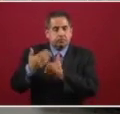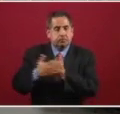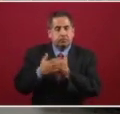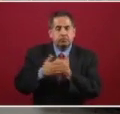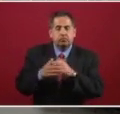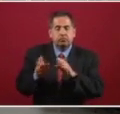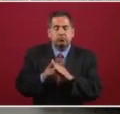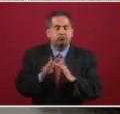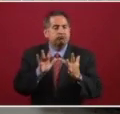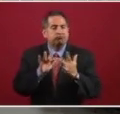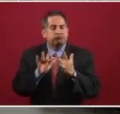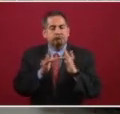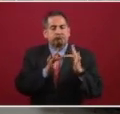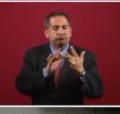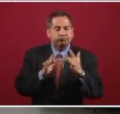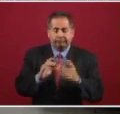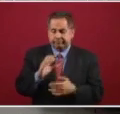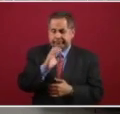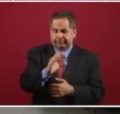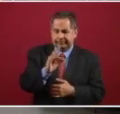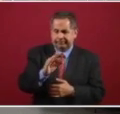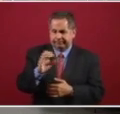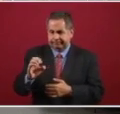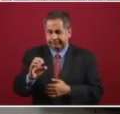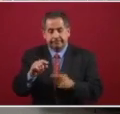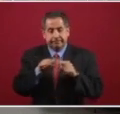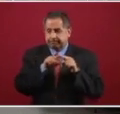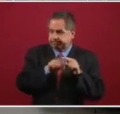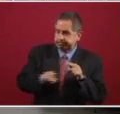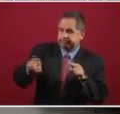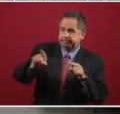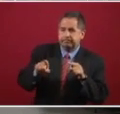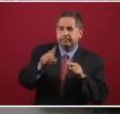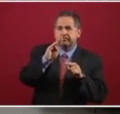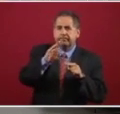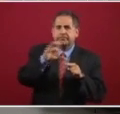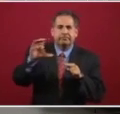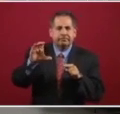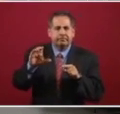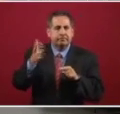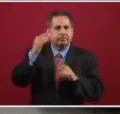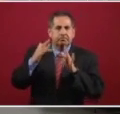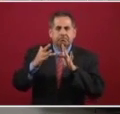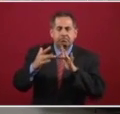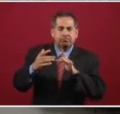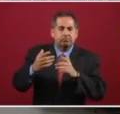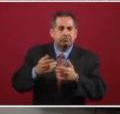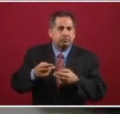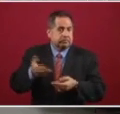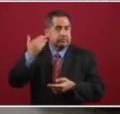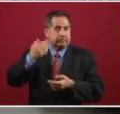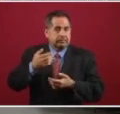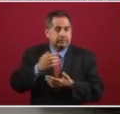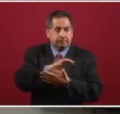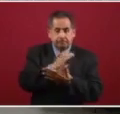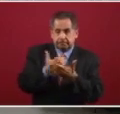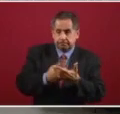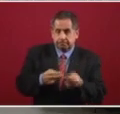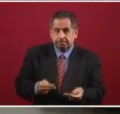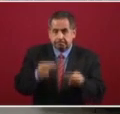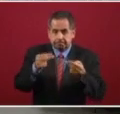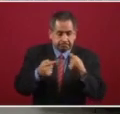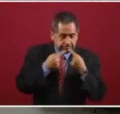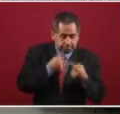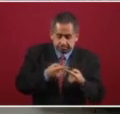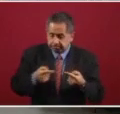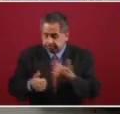de interconexión de la CFE a la península de Baja California? Hubo una licitación, se interrumpió